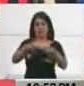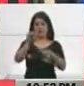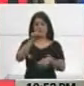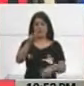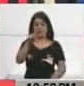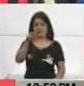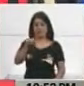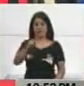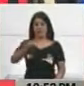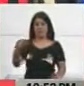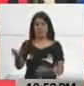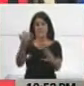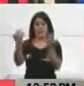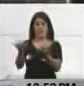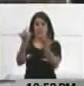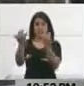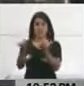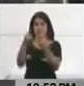Incendiaron